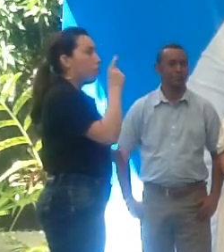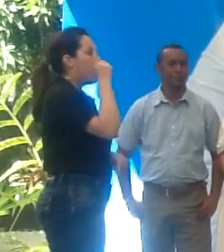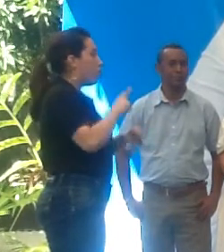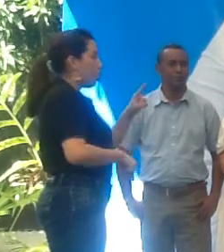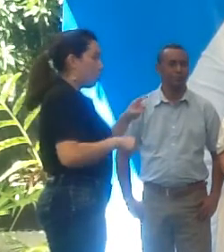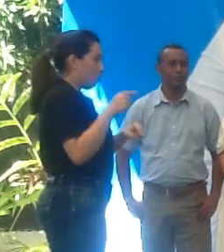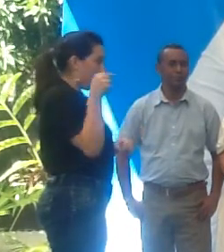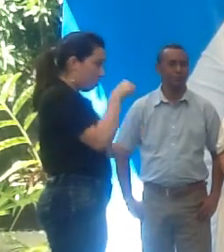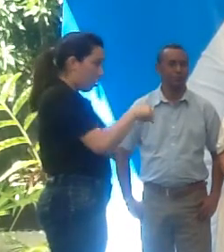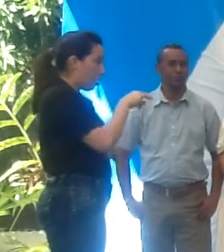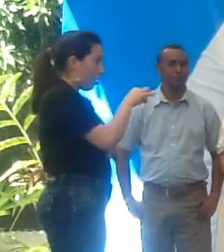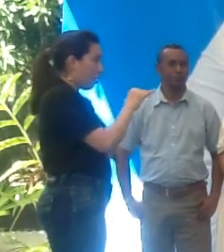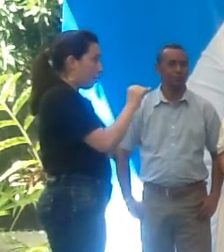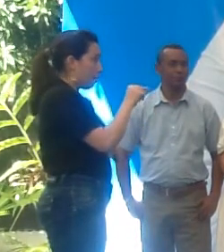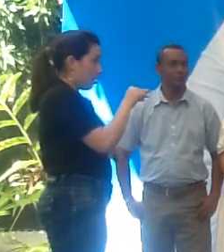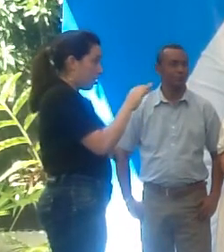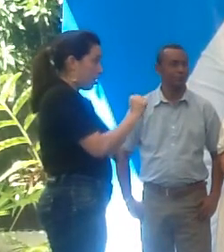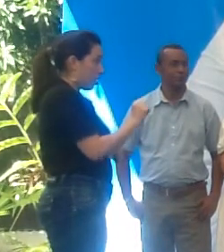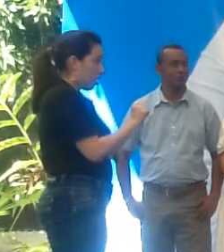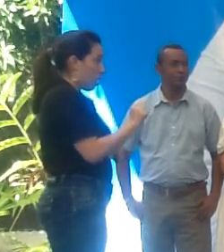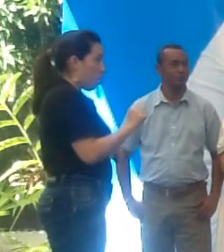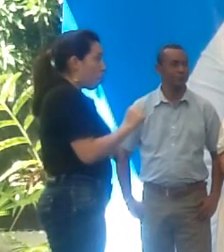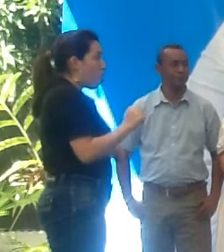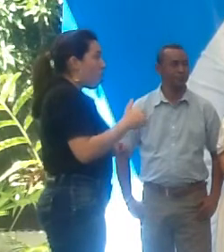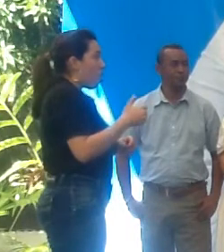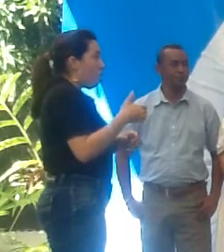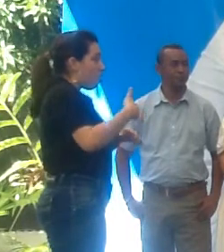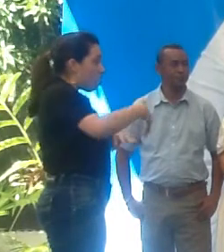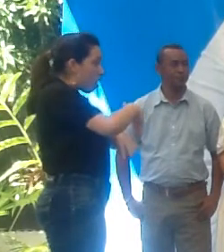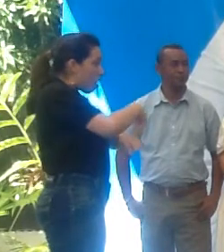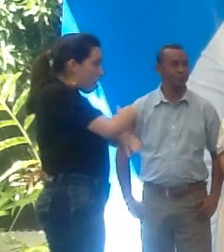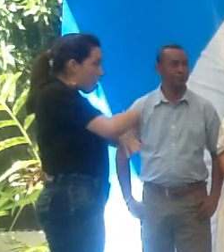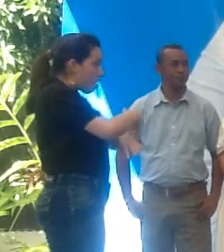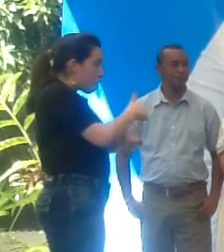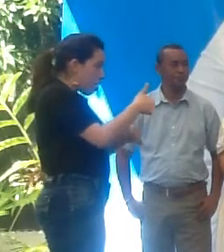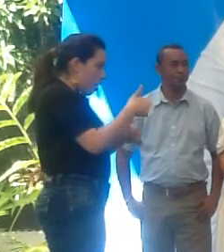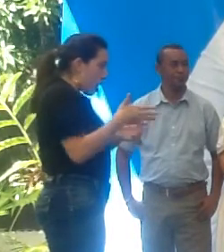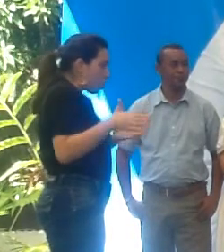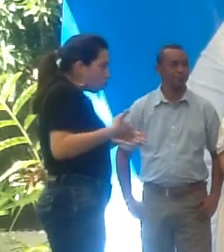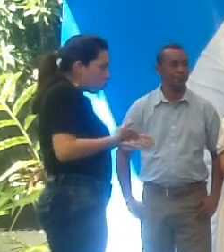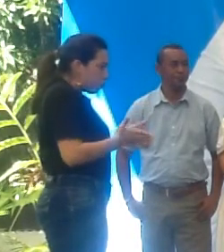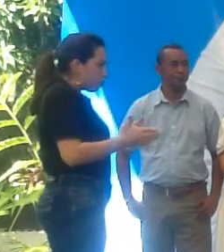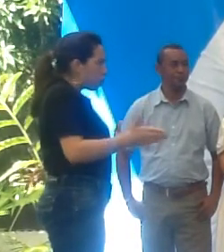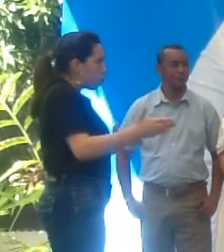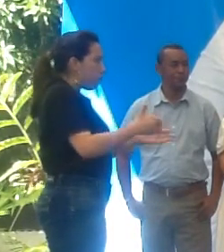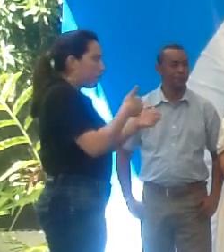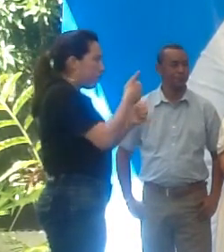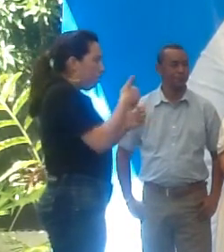Inca en las condiciones de una carretera digna como hoy lo podemos hacer.